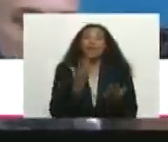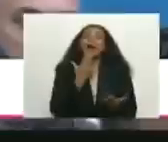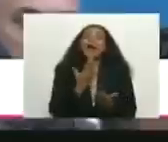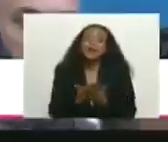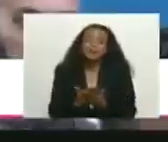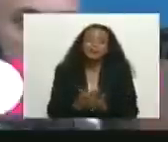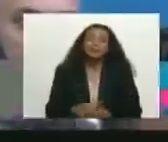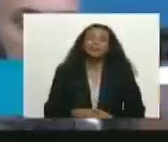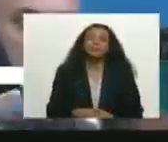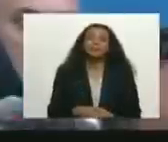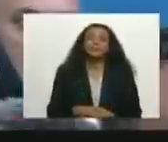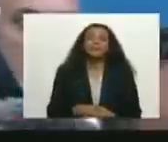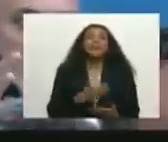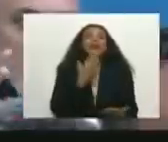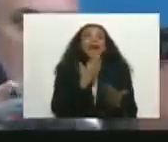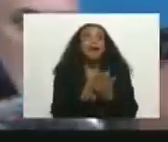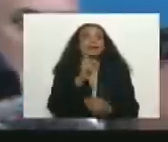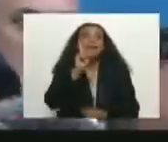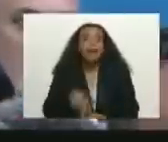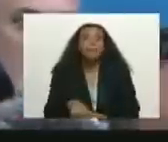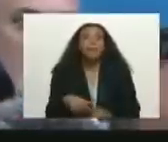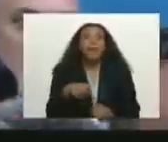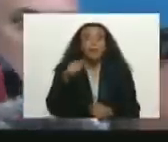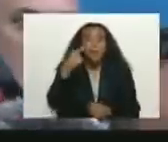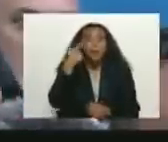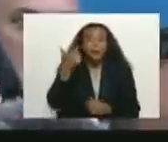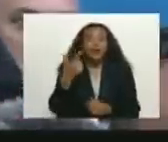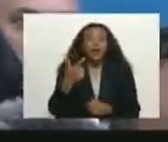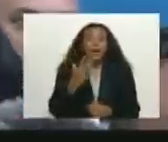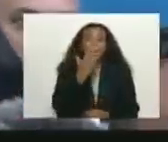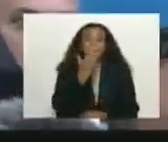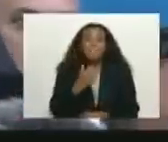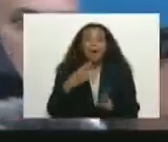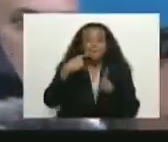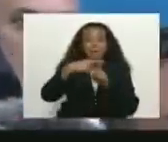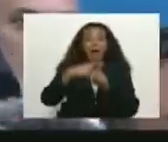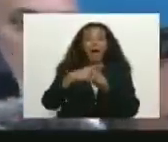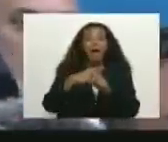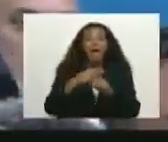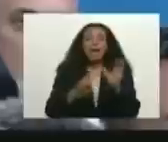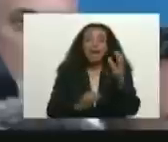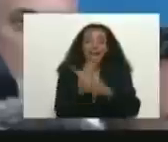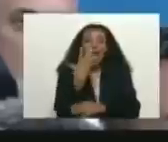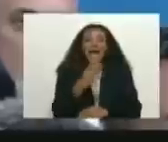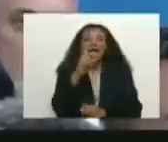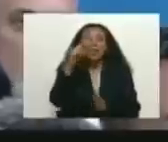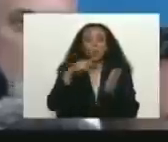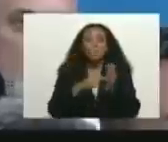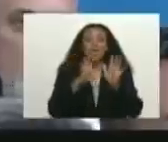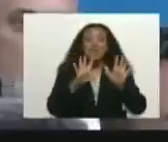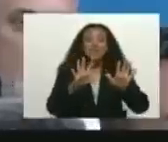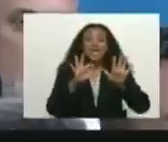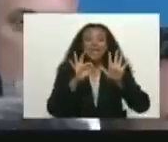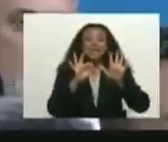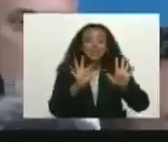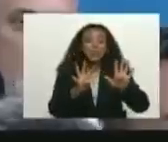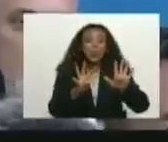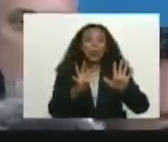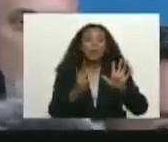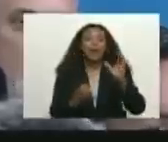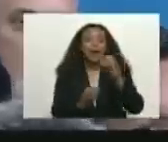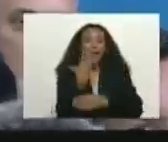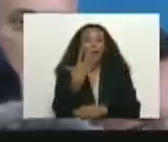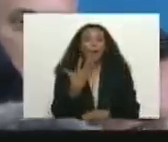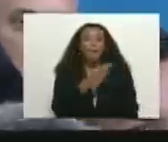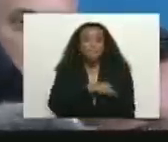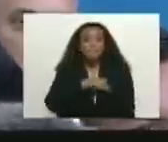gracias. Gracias por este programa que usted creó en el 2019, inmediatamente que creó la misión Venezuela Bella,